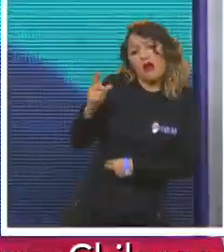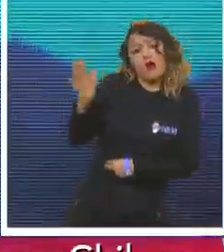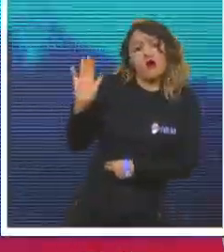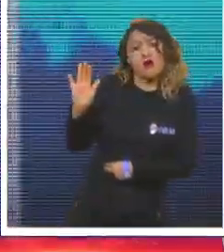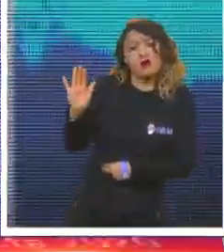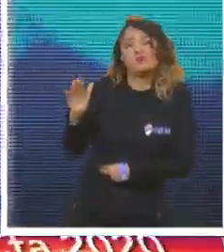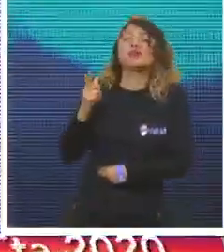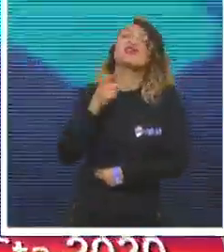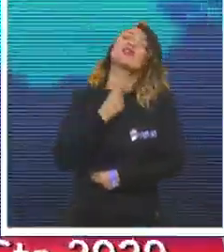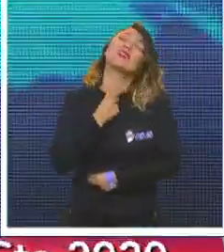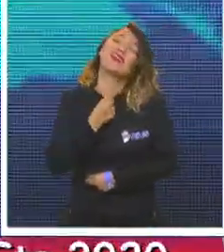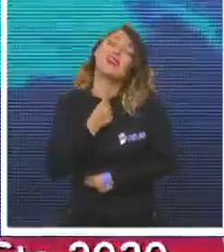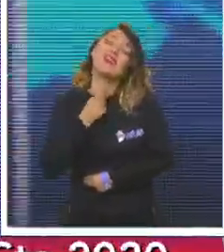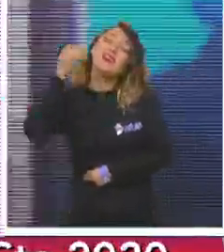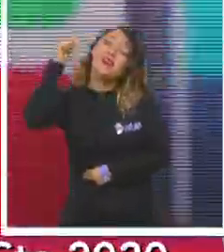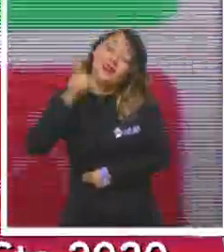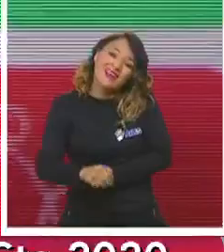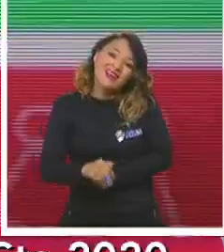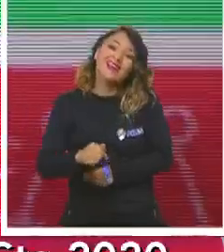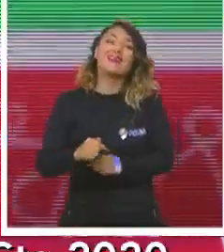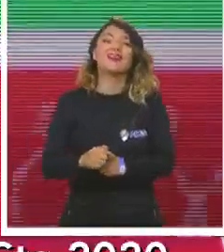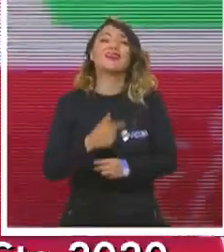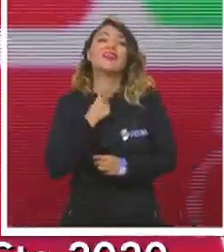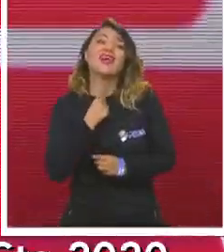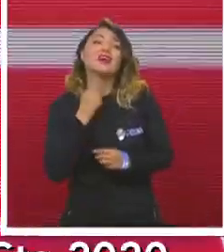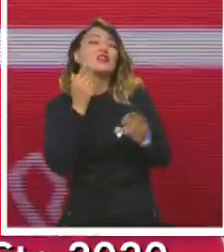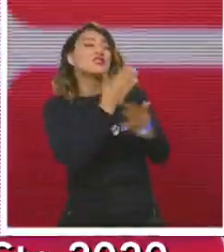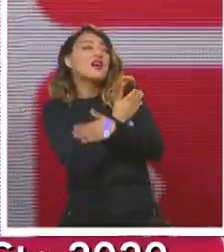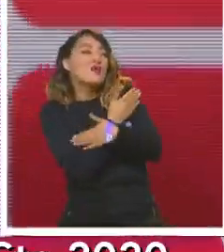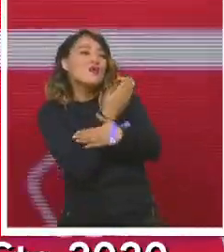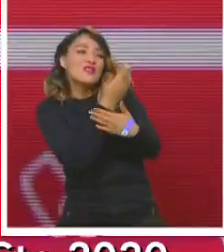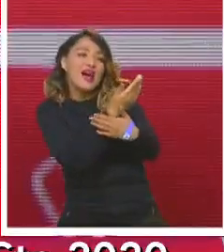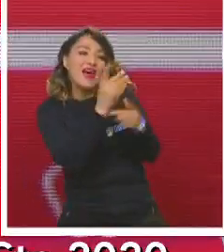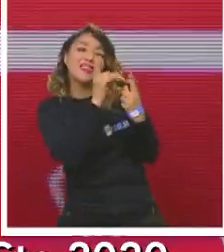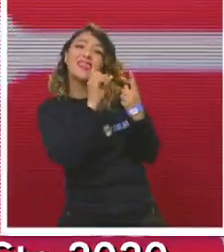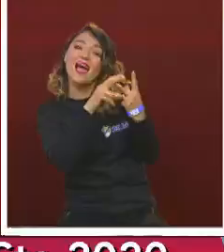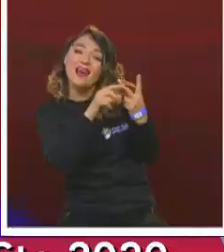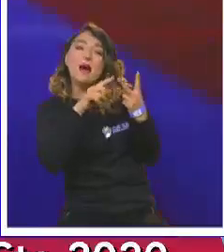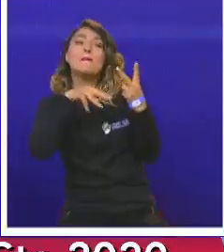yo quería estar acá, quería saludar a Martín. Saludarte a ti, Diana.